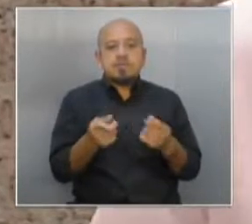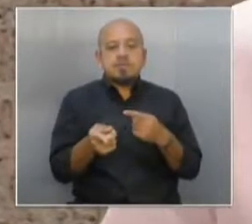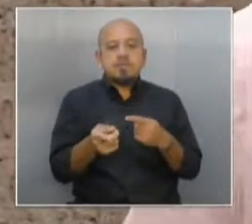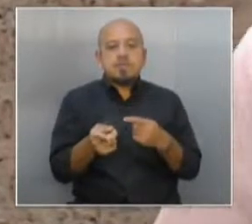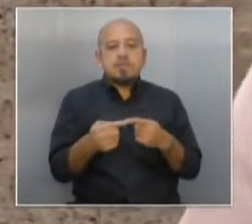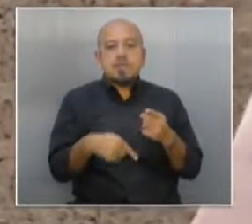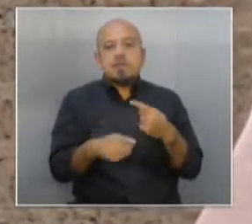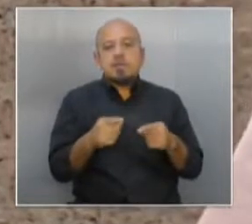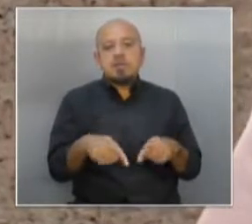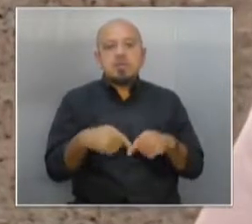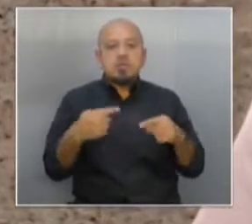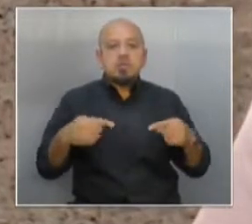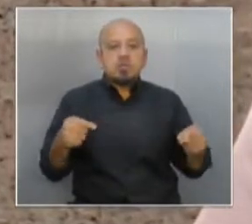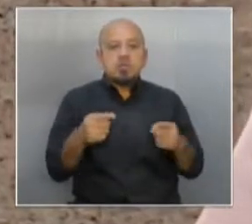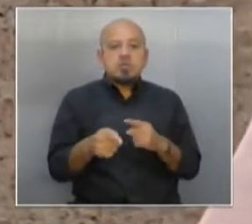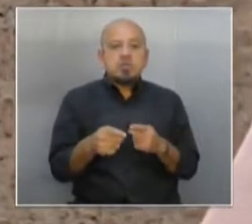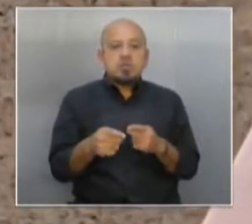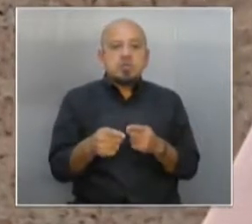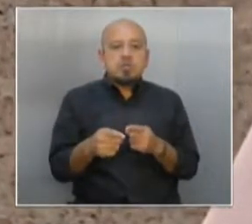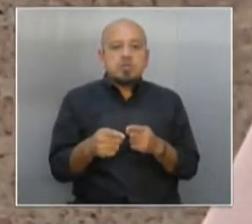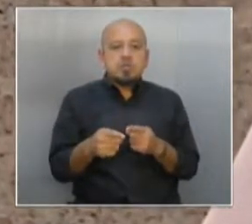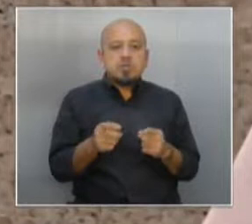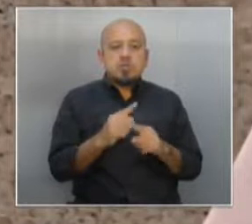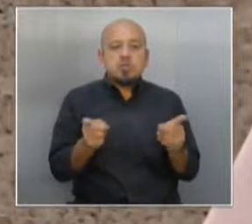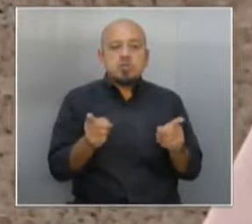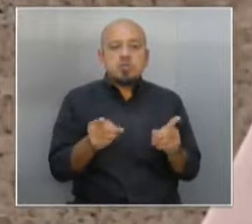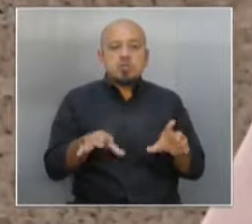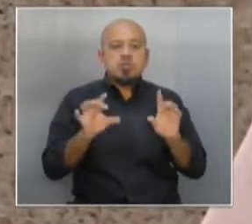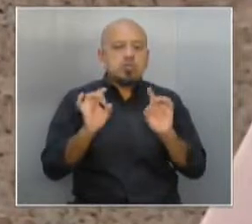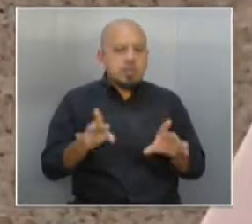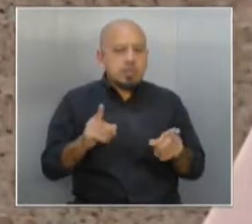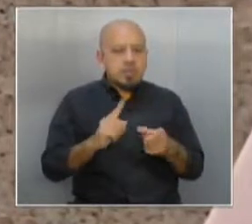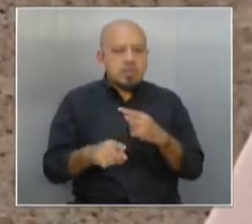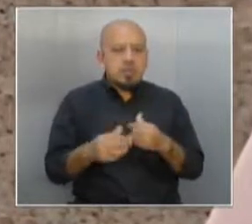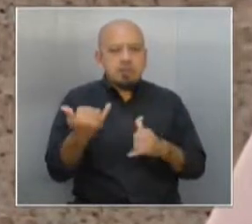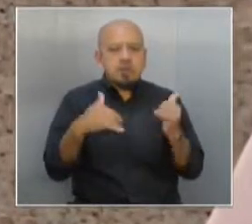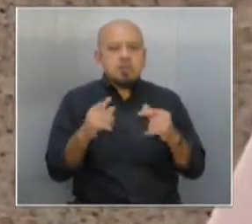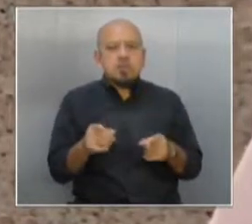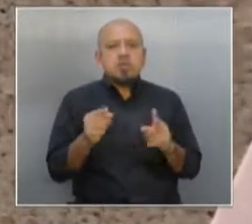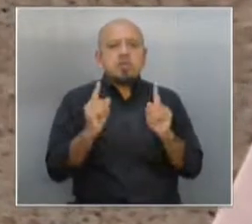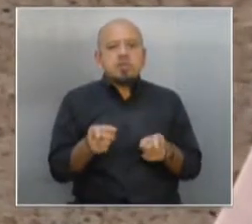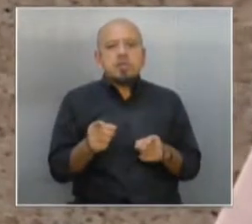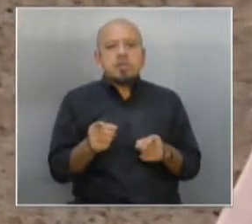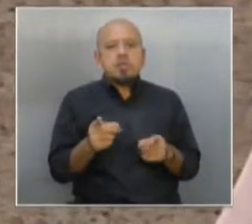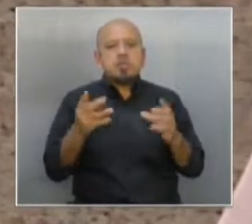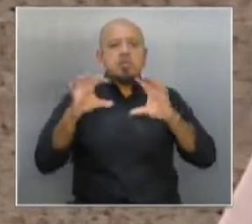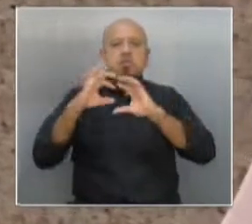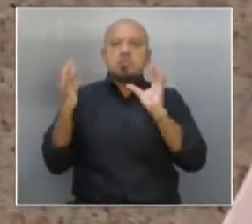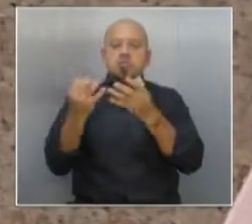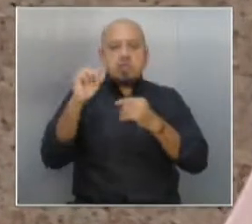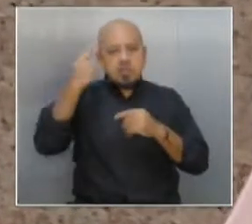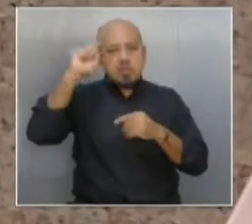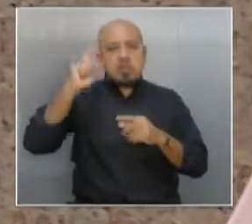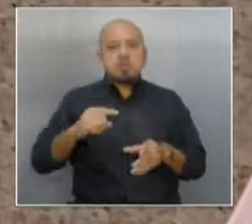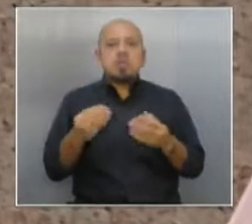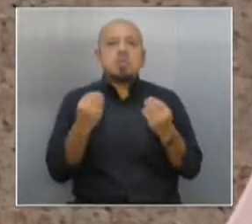aquellos fenómenos, no solamente noticiosos, sino también que tienen que ver con el mundo de las ideas, y ver